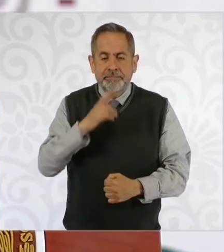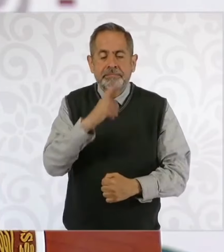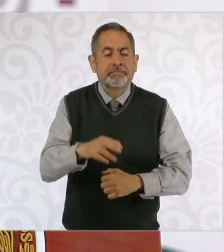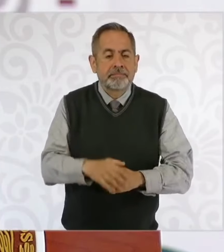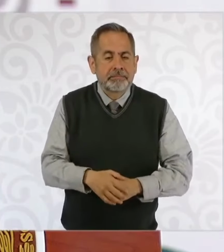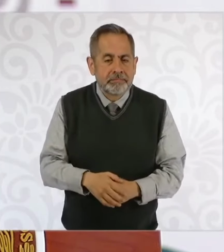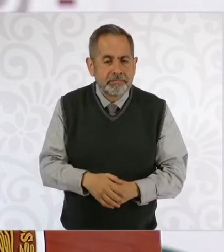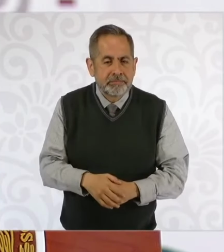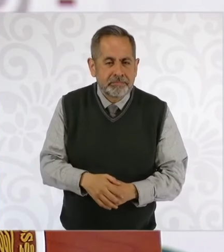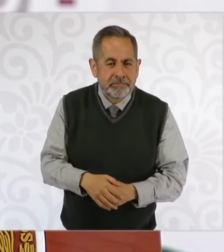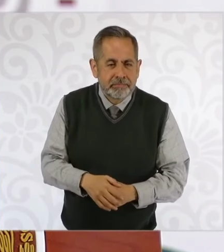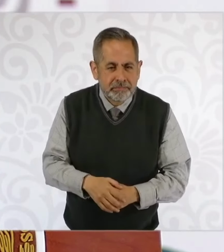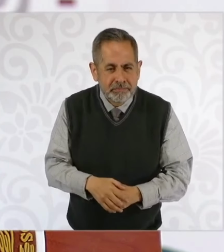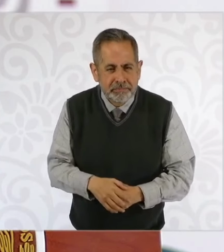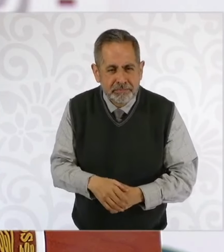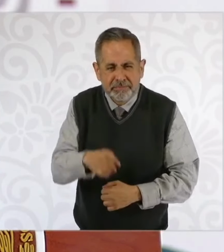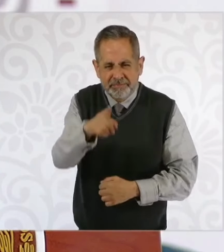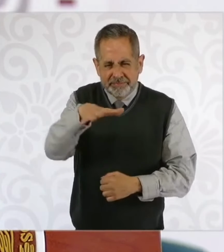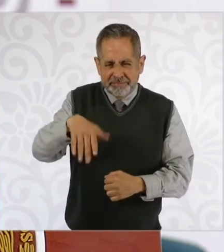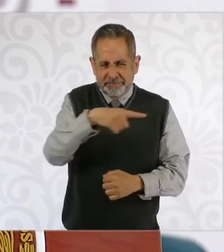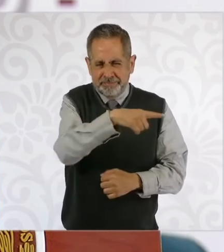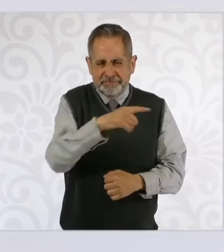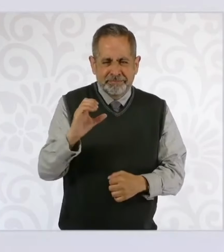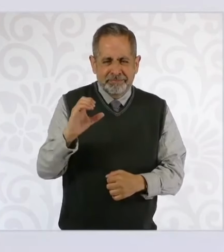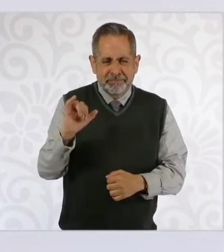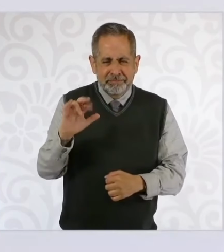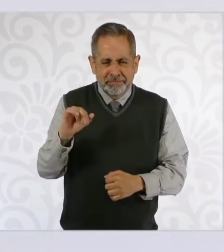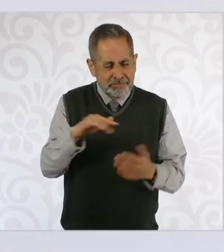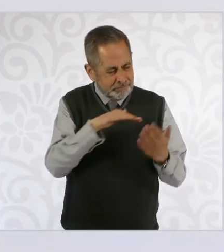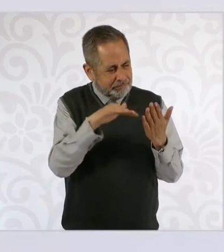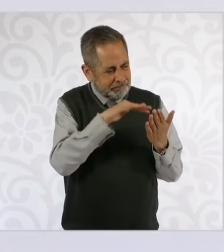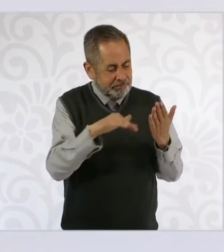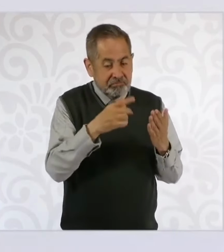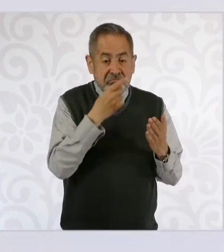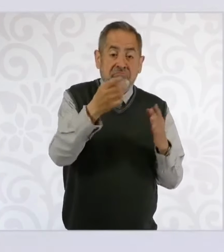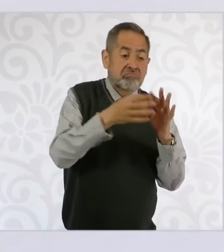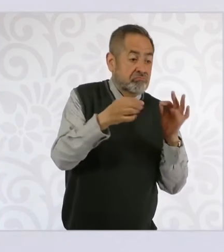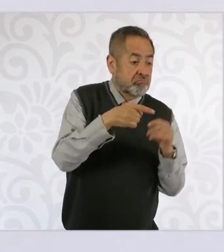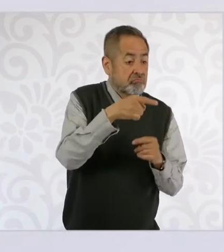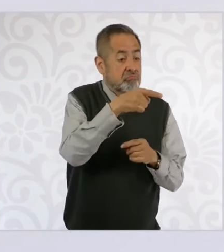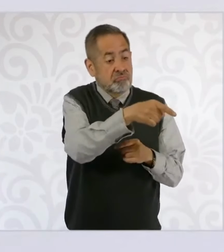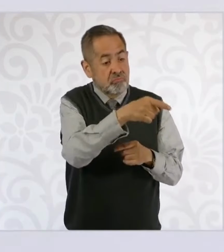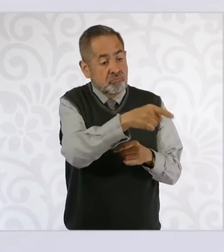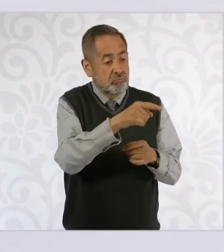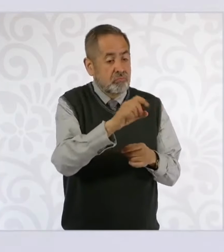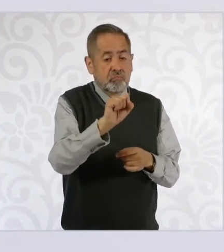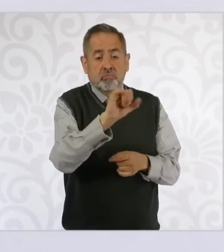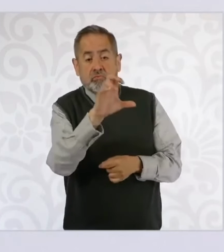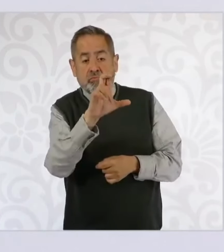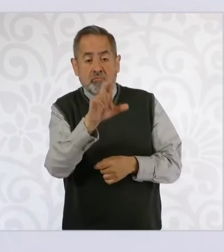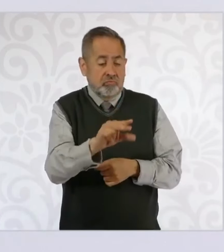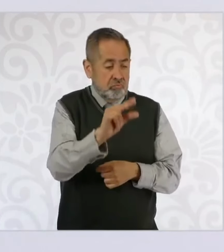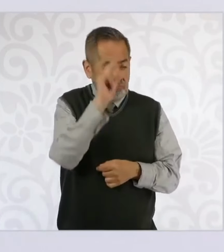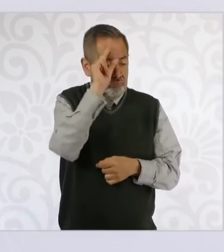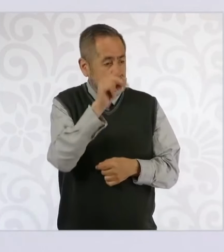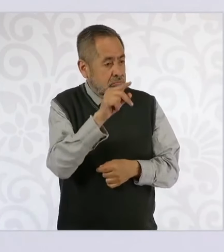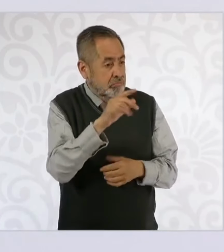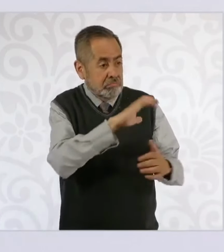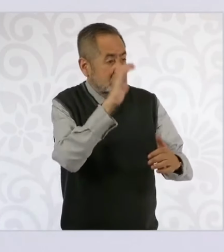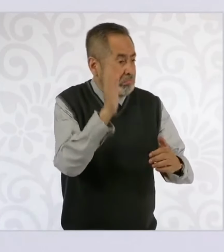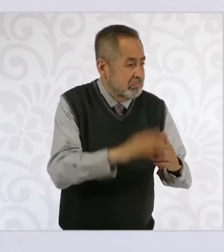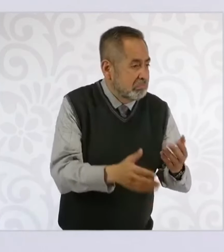el editorial este que lees de Ciro, que dice que son el último reducto de la civilidad, ¿o qué? De la